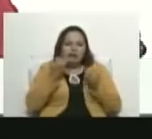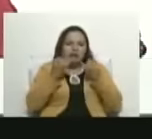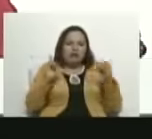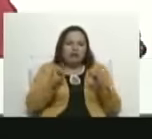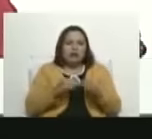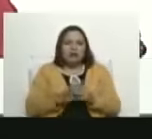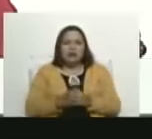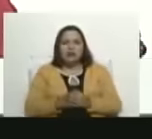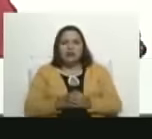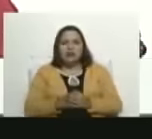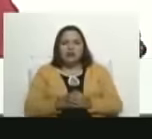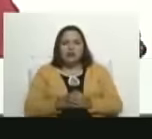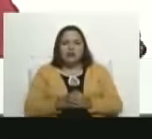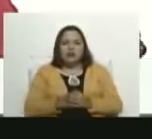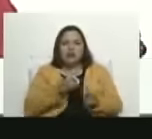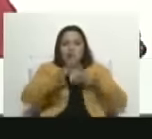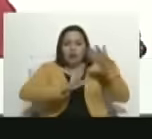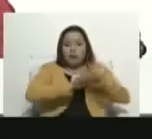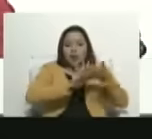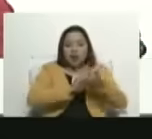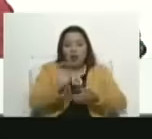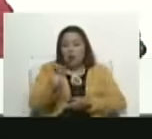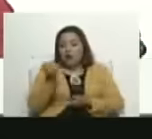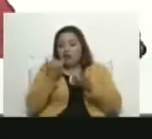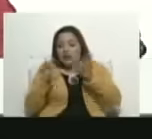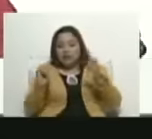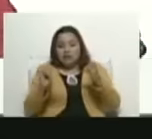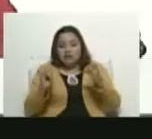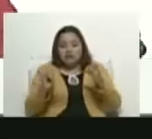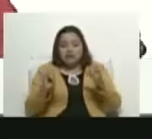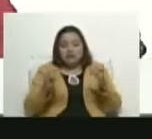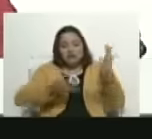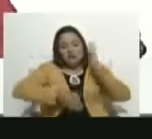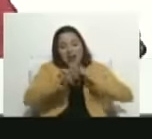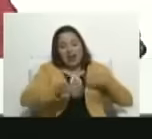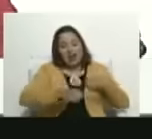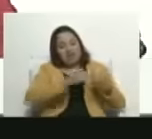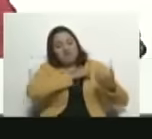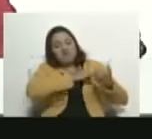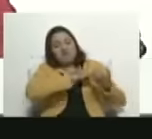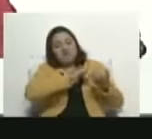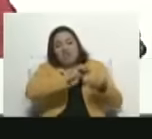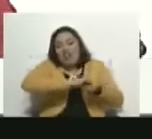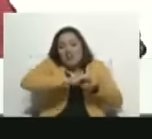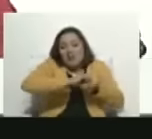ni cosa más, ni en lenguaje de señas ni en inglés, pero que allá en la base se paltó.